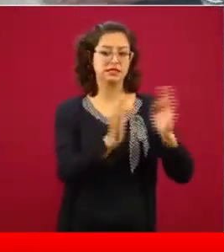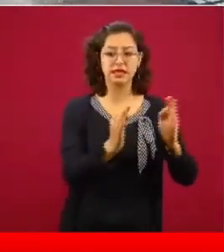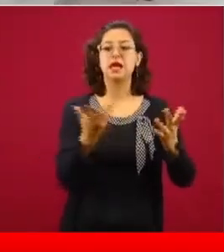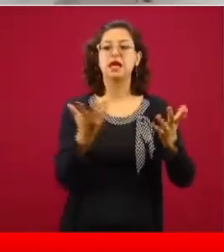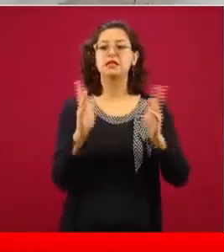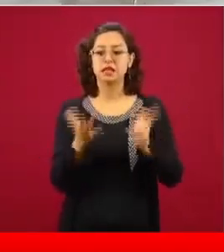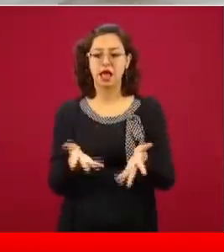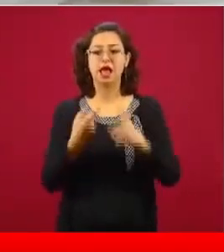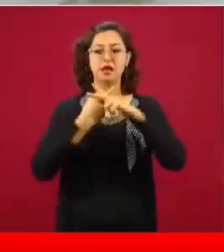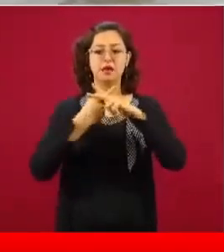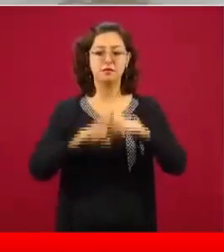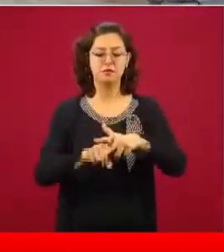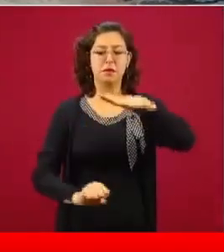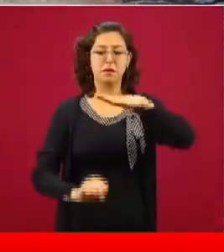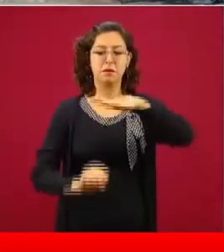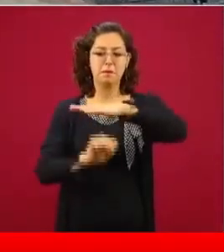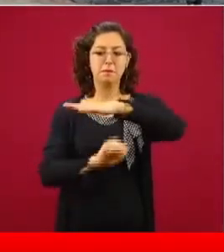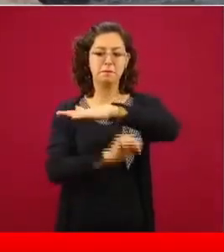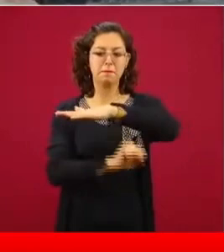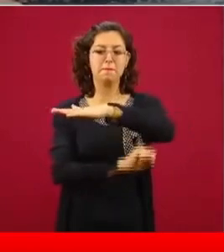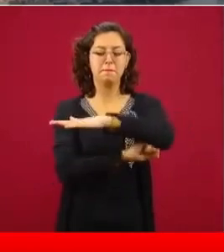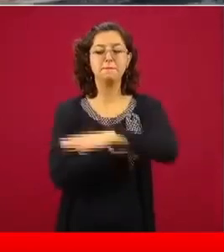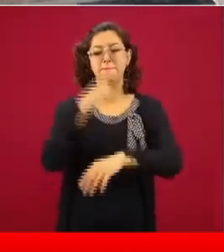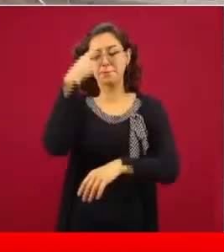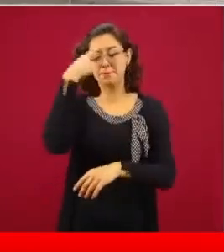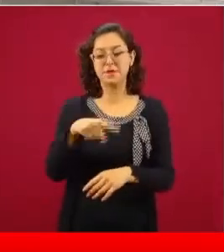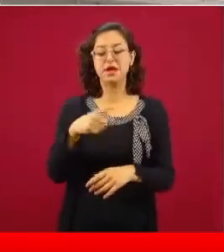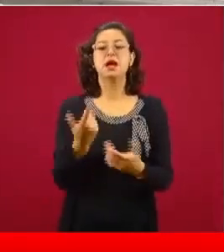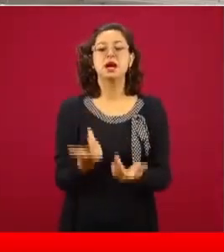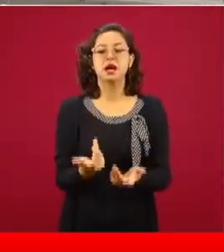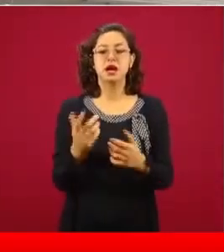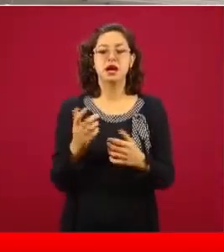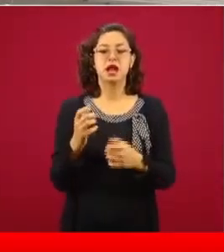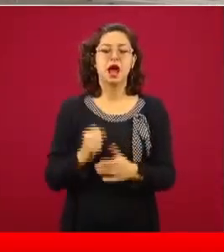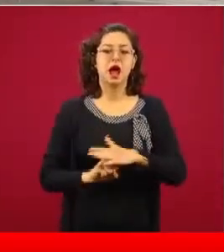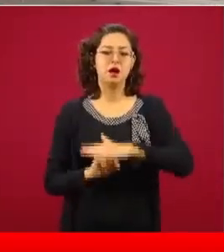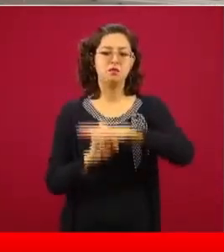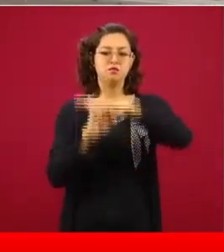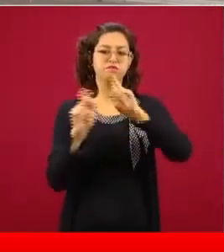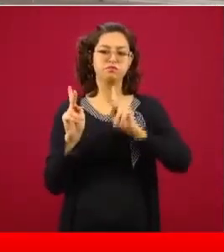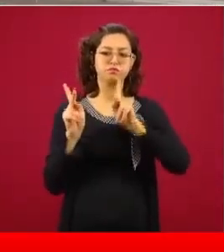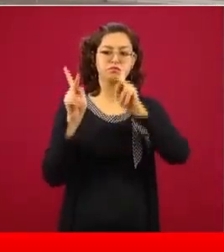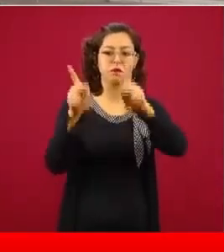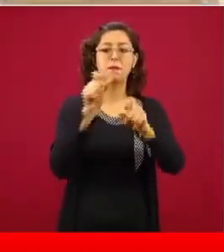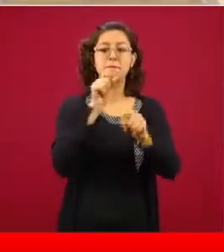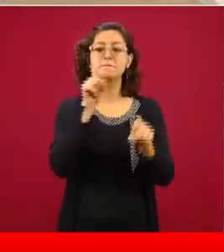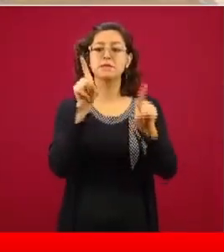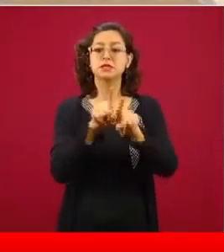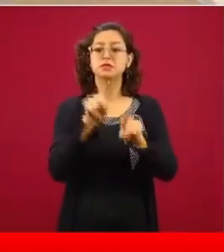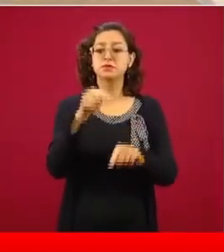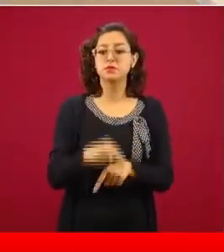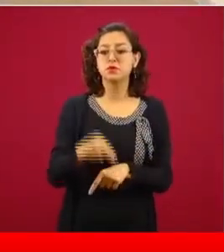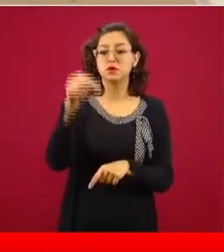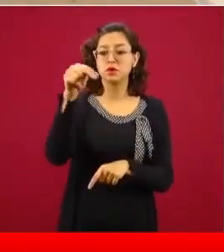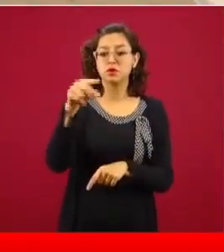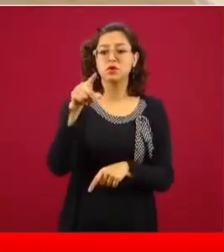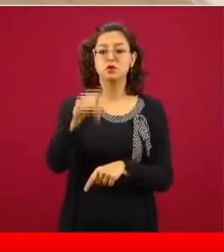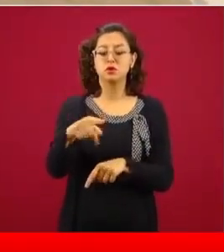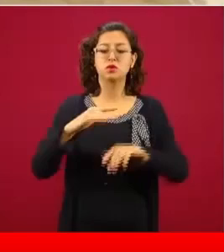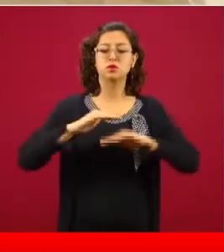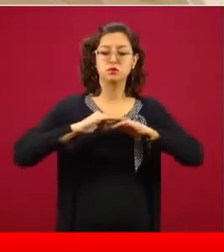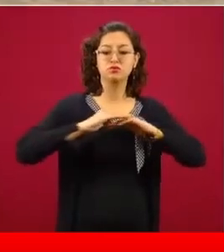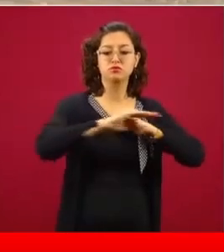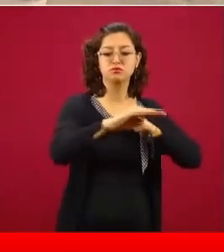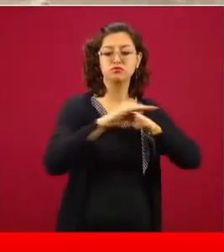de servicio y colado de zapatas de cimentación y caballetes del viaducto elevado. En la pista norte y central, plataforma y rodajes,